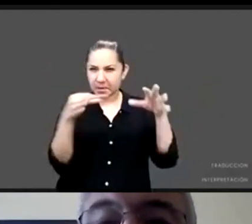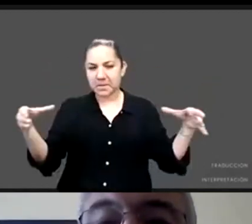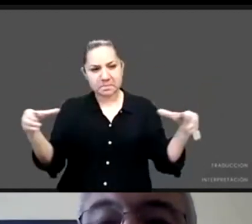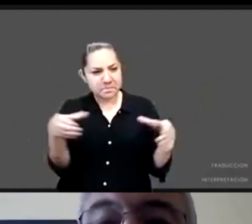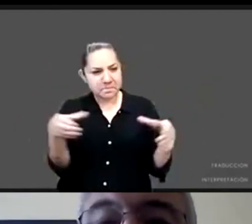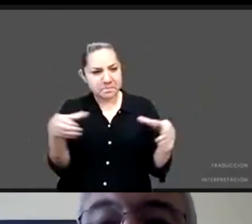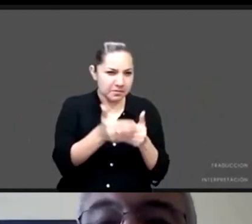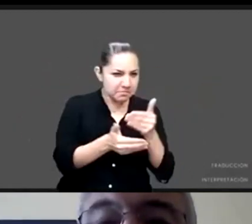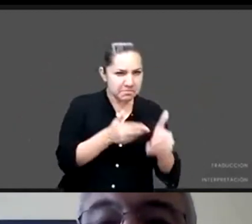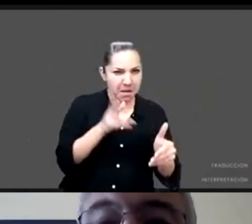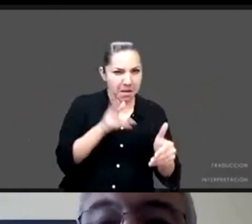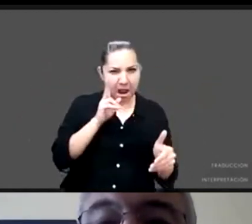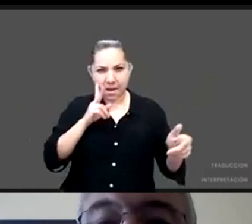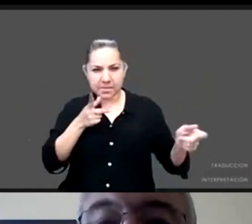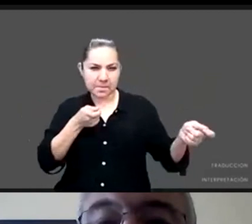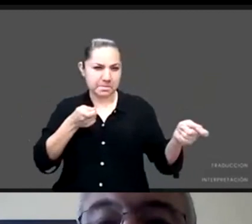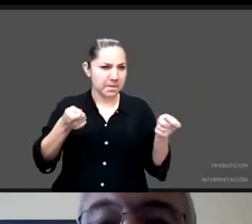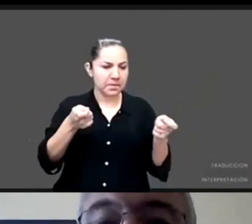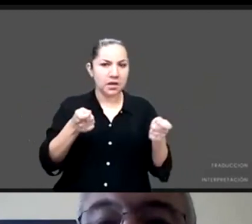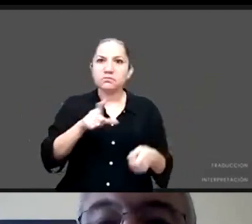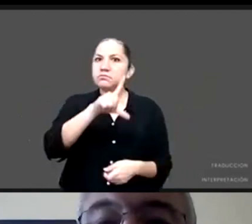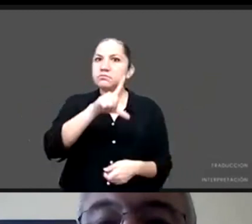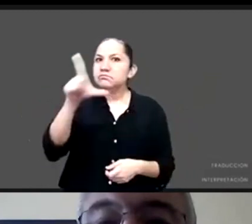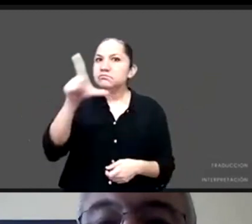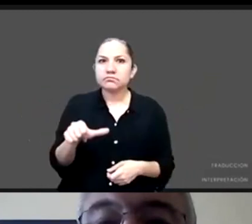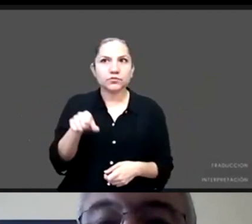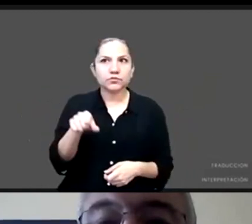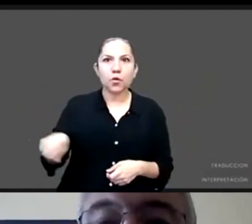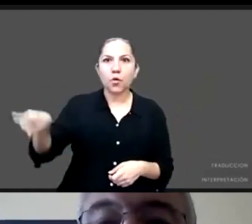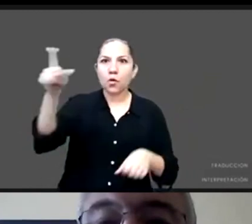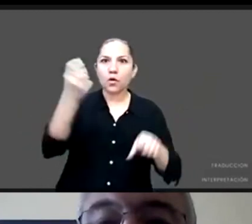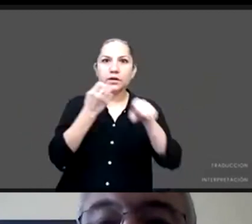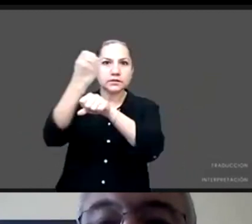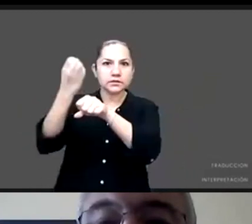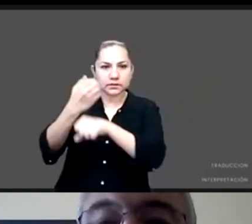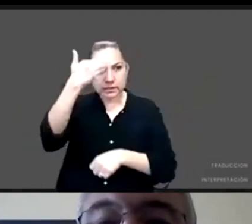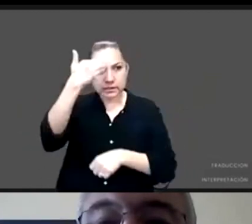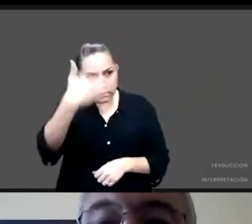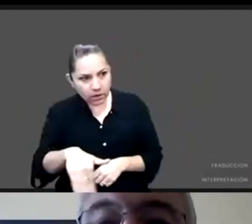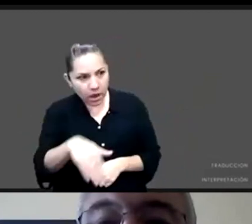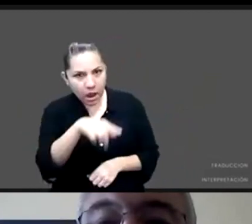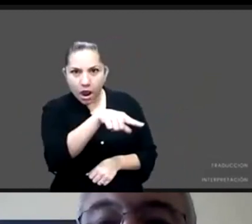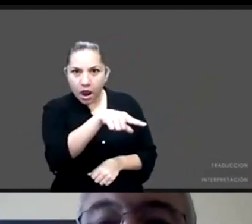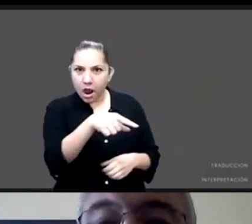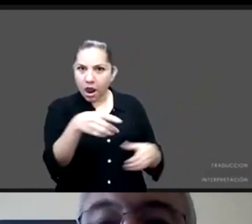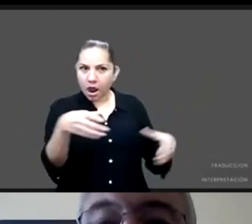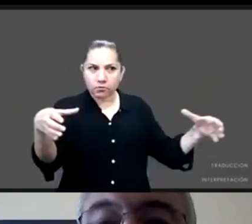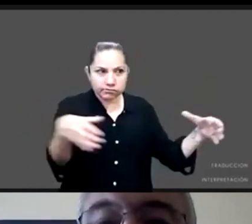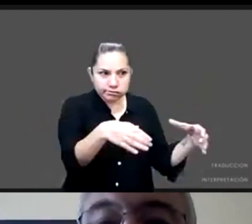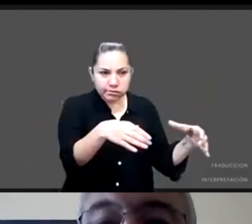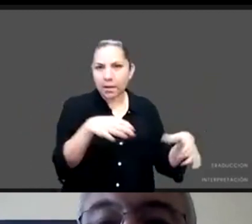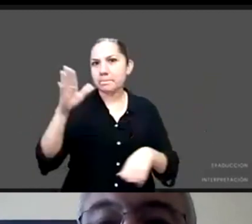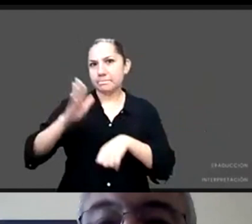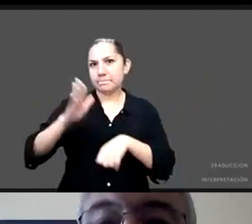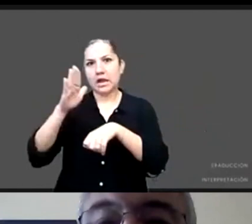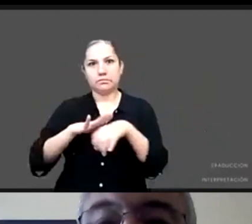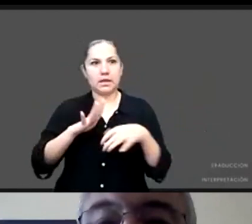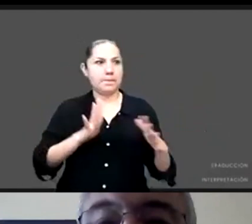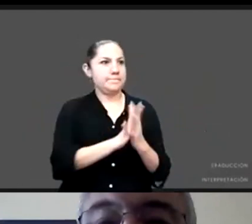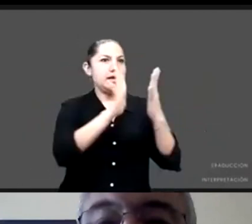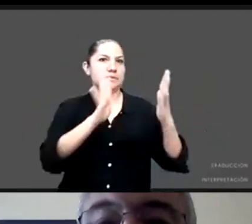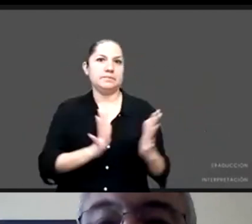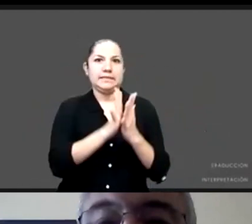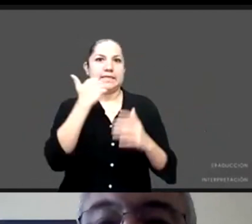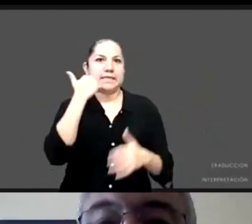la voz, afortunadamente, en el resto de los estados. Y terminaron participando 25 estados, donde los niños vinieron e hicieron